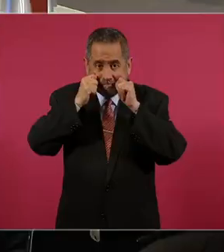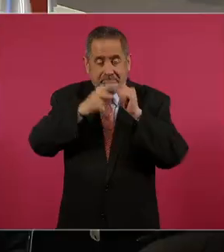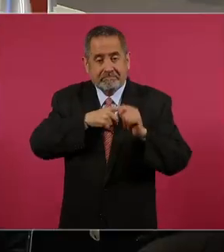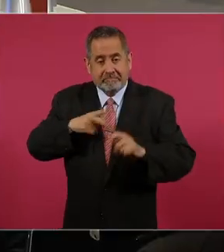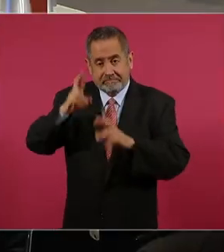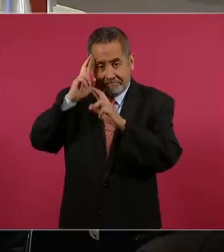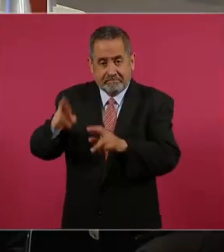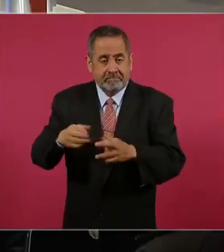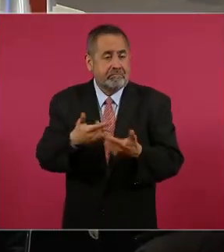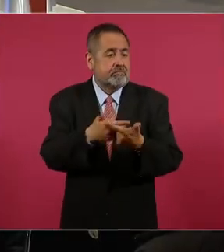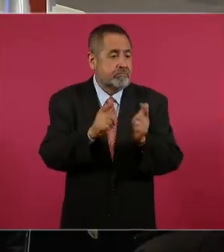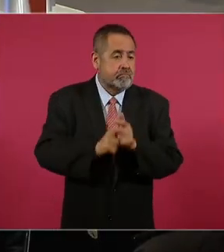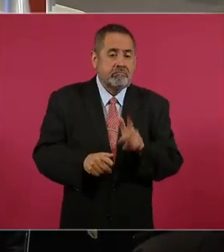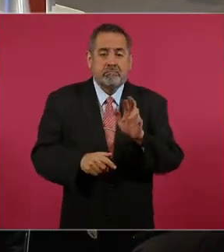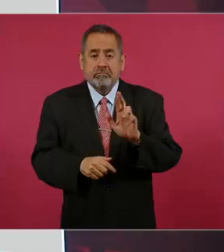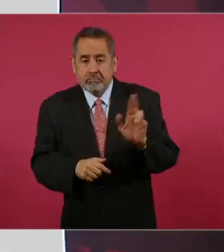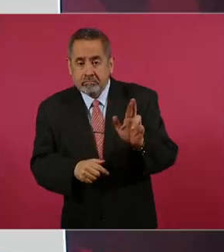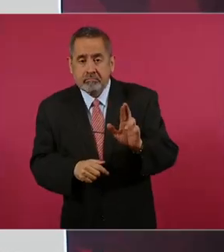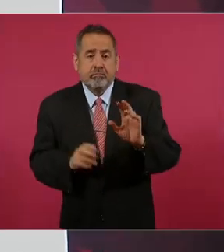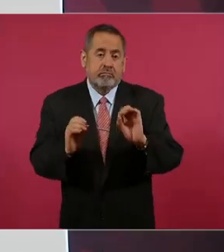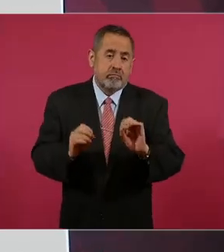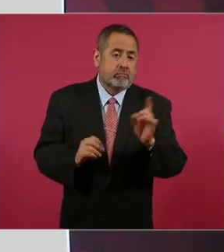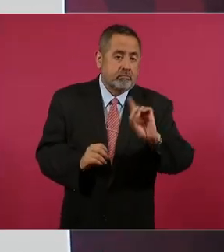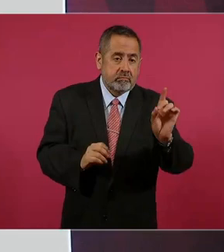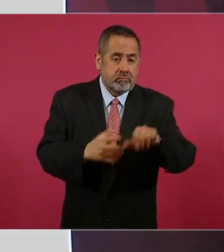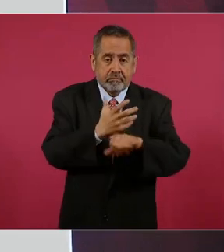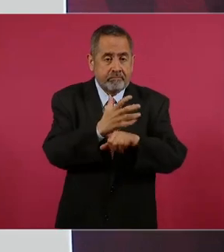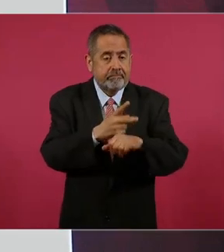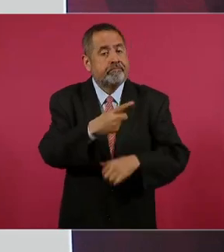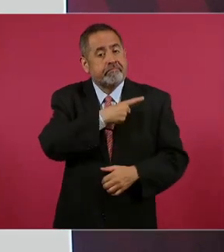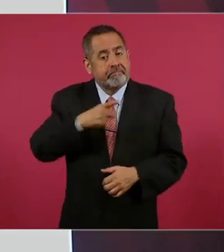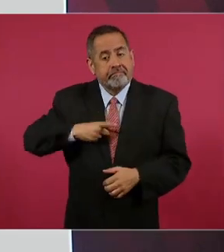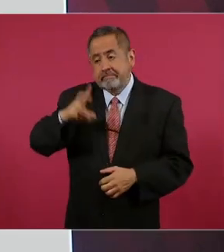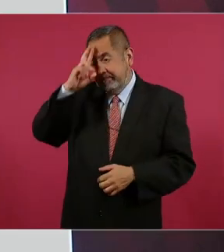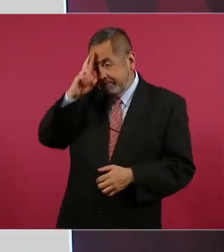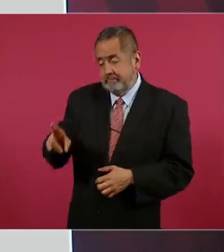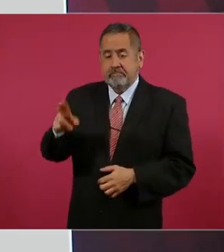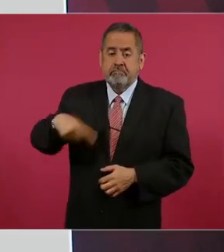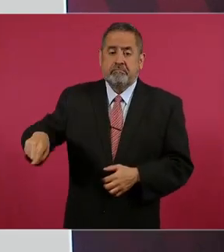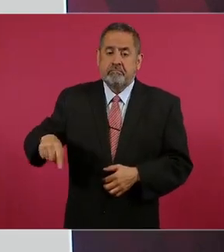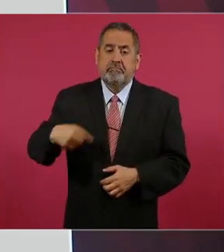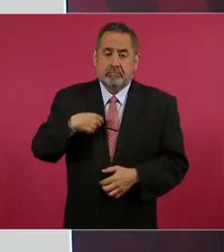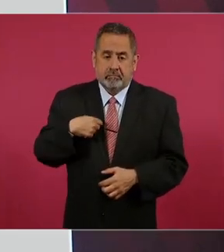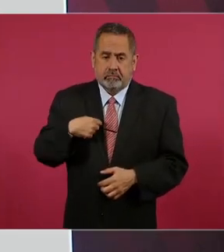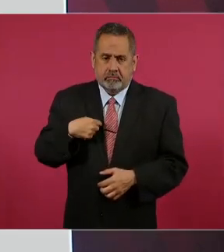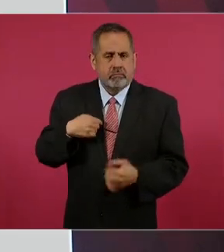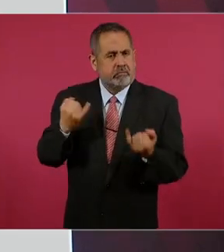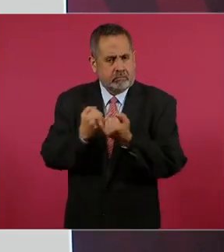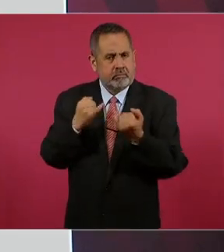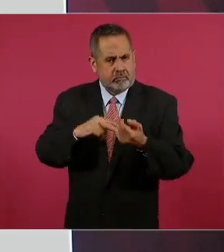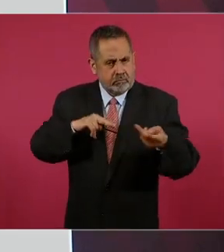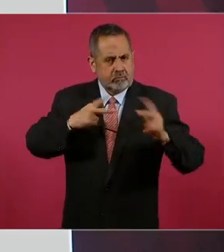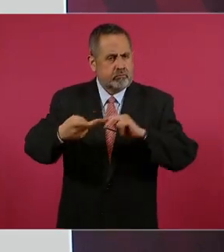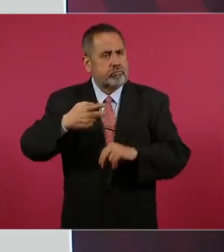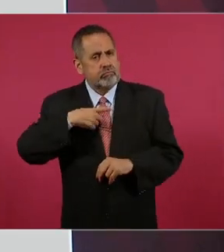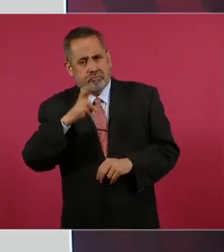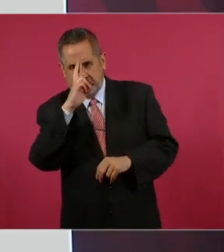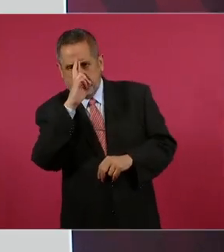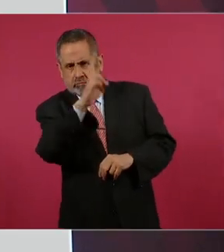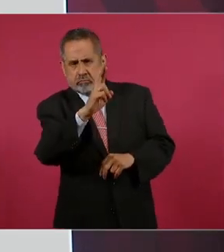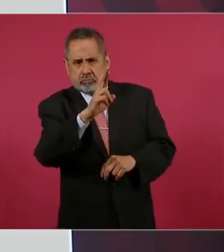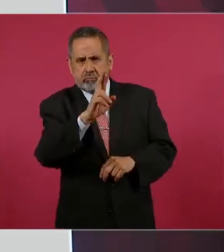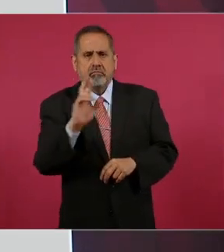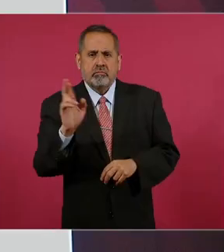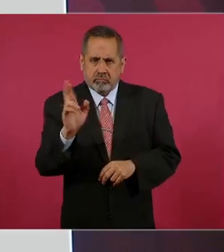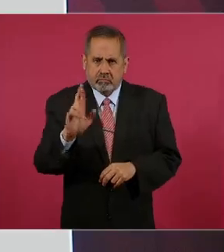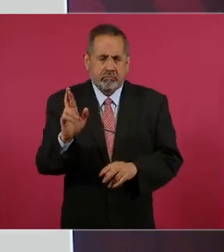del Partido Republicano o del Partido Demócrata, porque nosotros respetamos a los